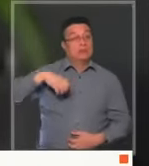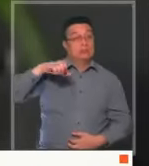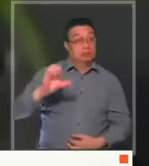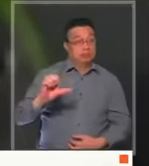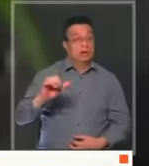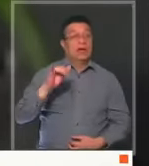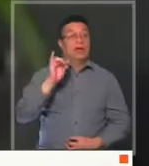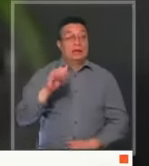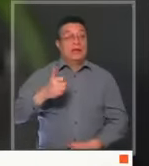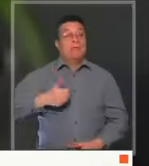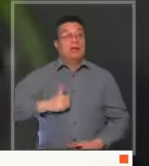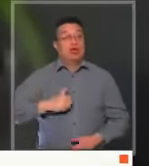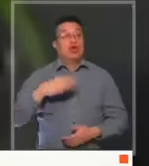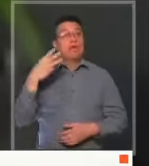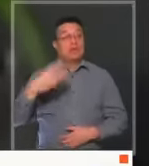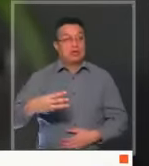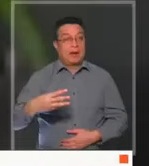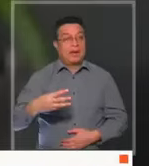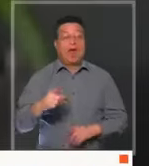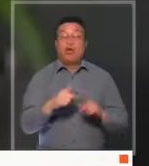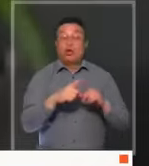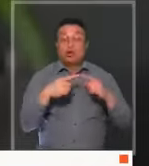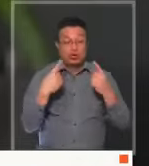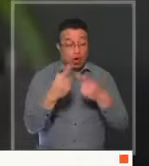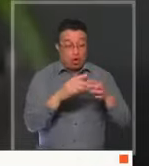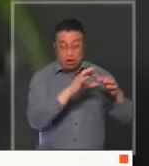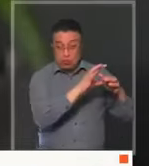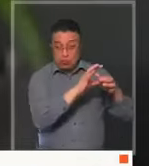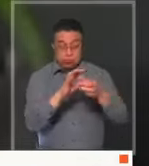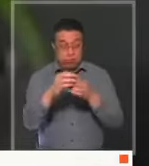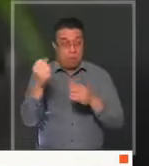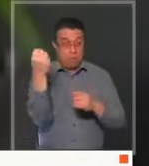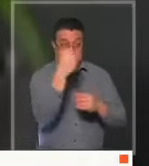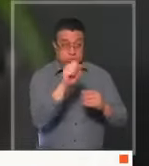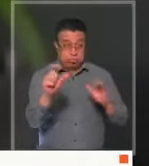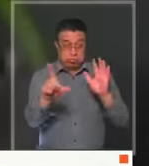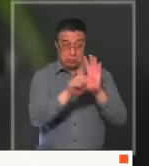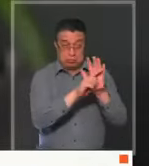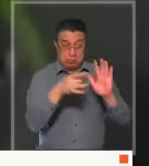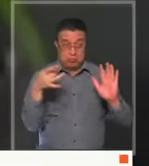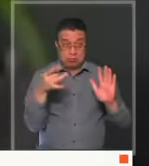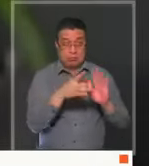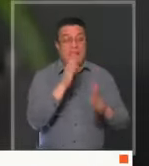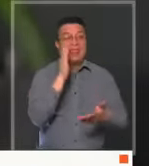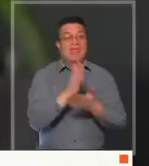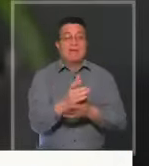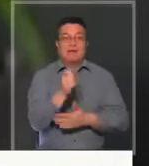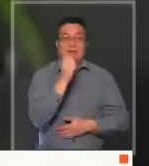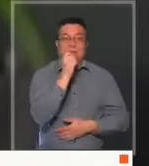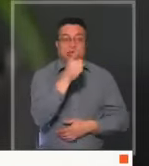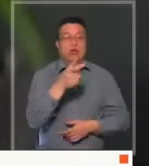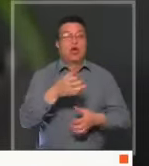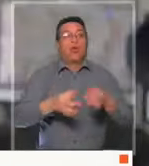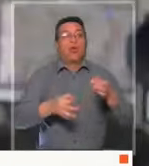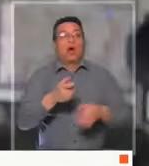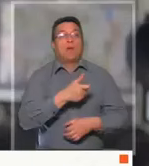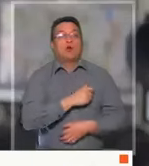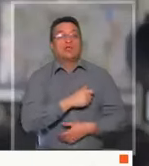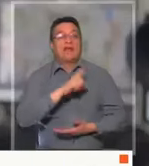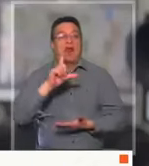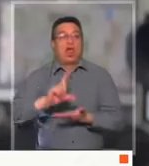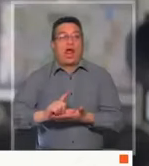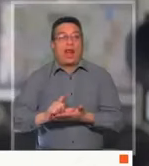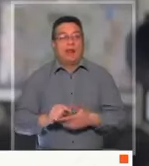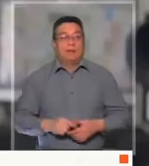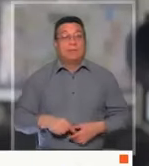Investigaciones e inspectores municipales. Y todo hecho que contravenga esta ordenanza debe denunciarse en el juzgado de policía local.